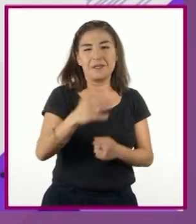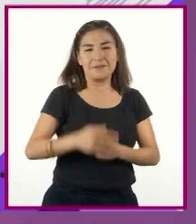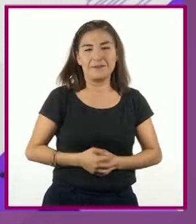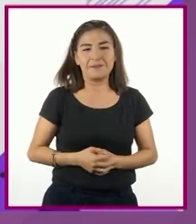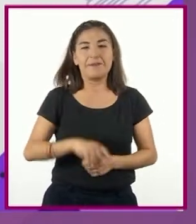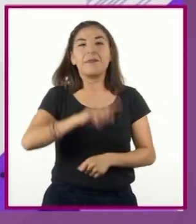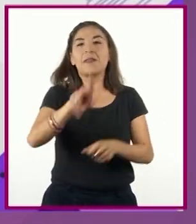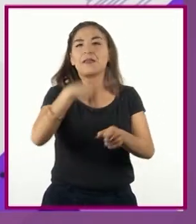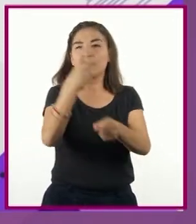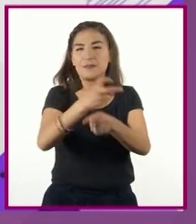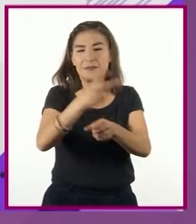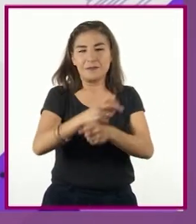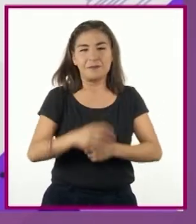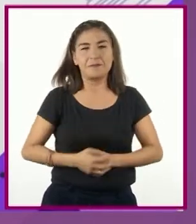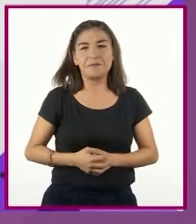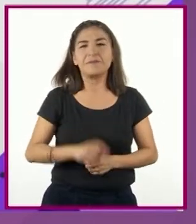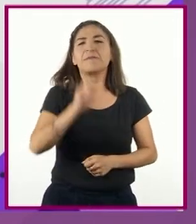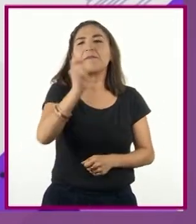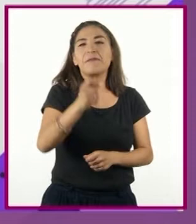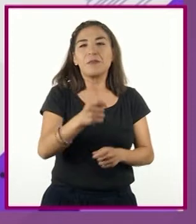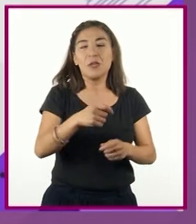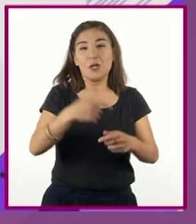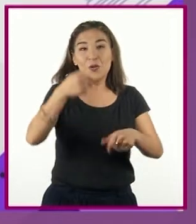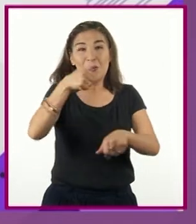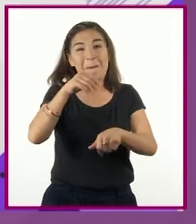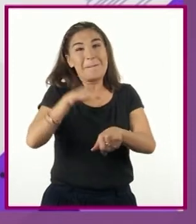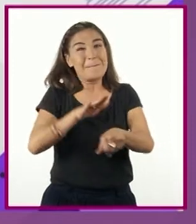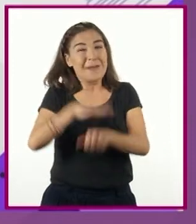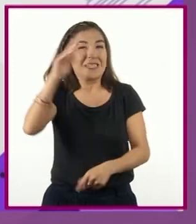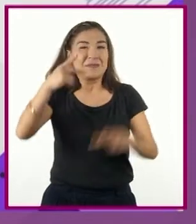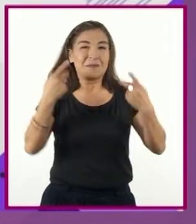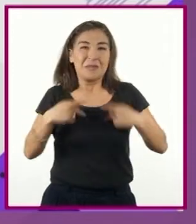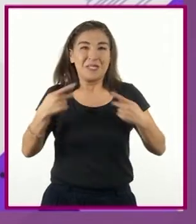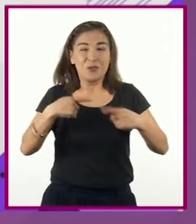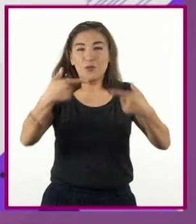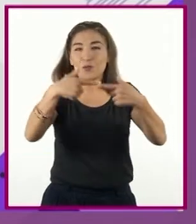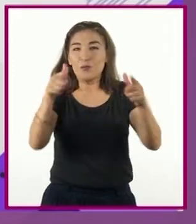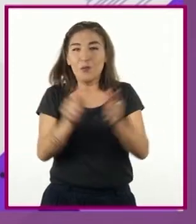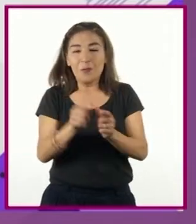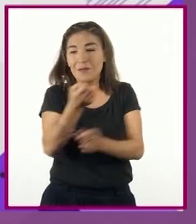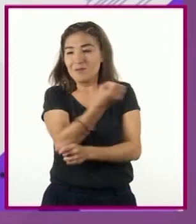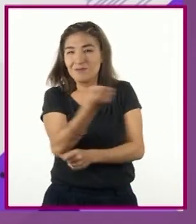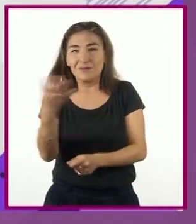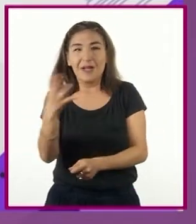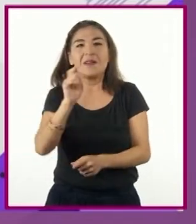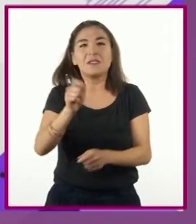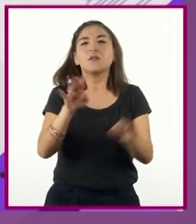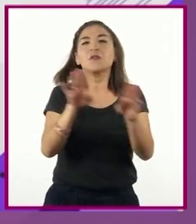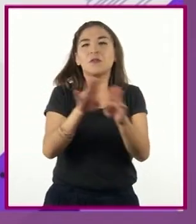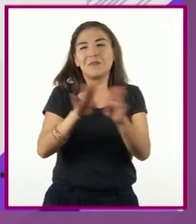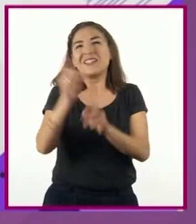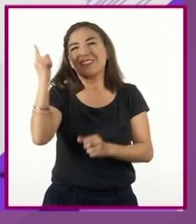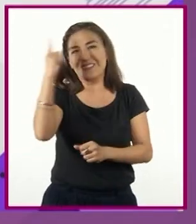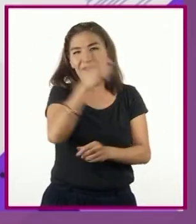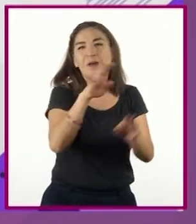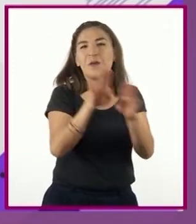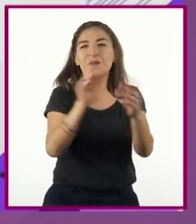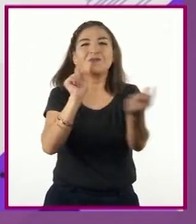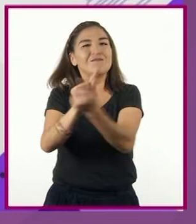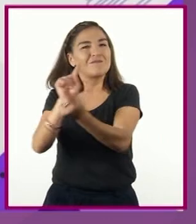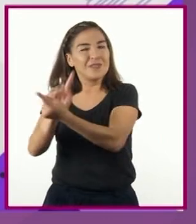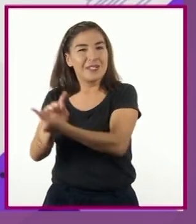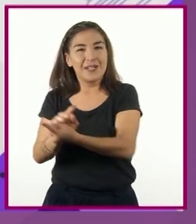Secundarios. Los conforman un gran número de integrantes. Esto dificulta la relación cara a cara.